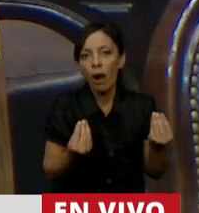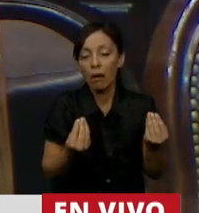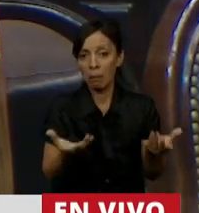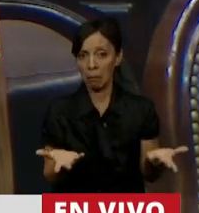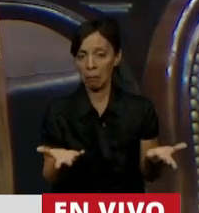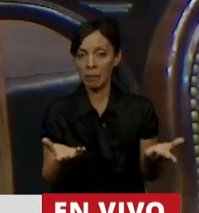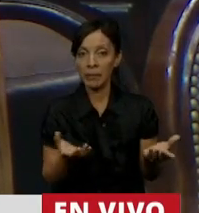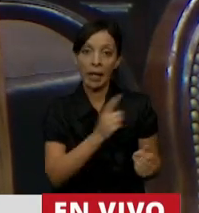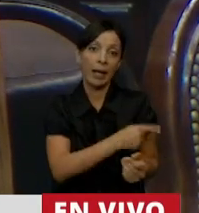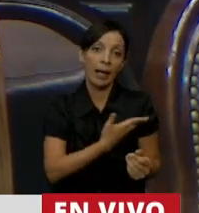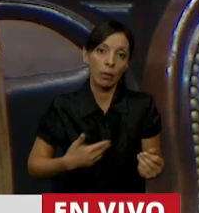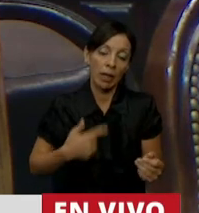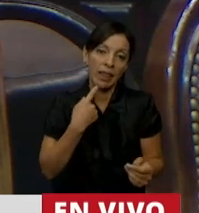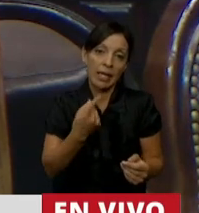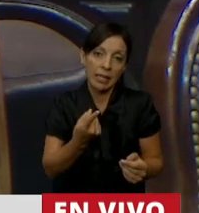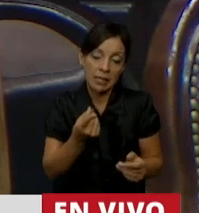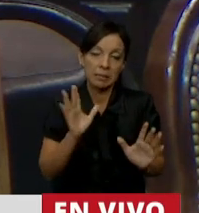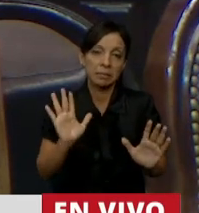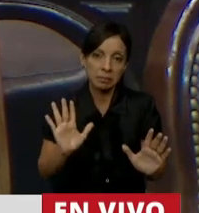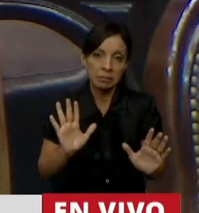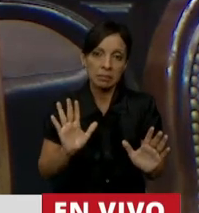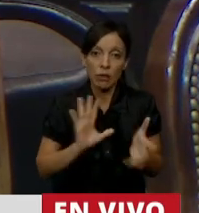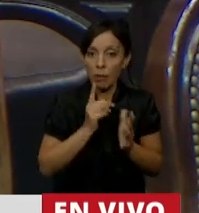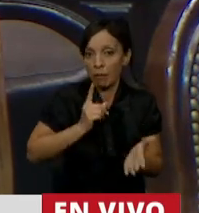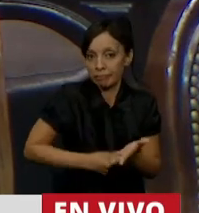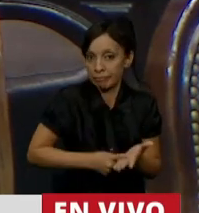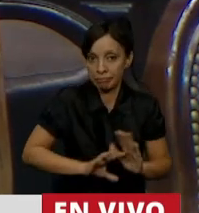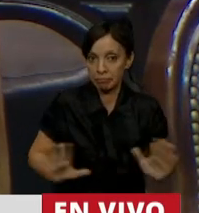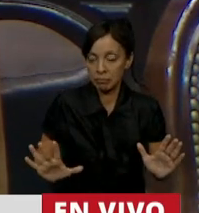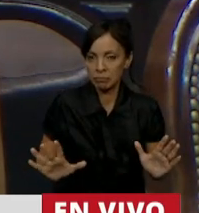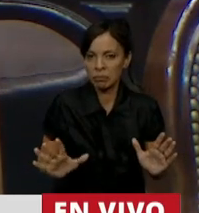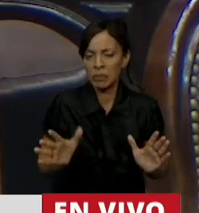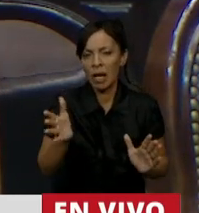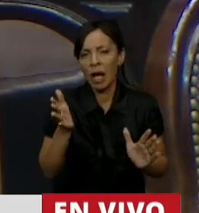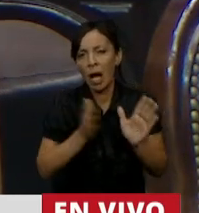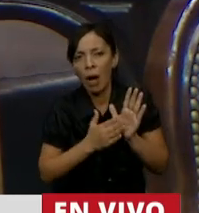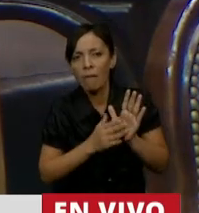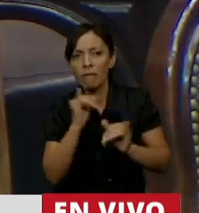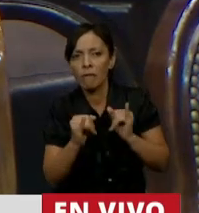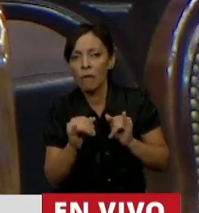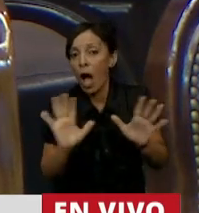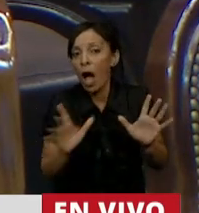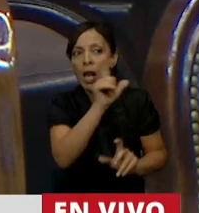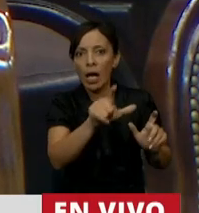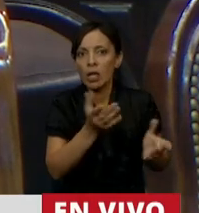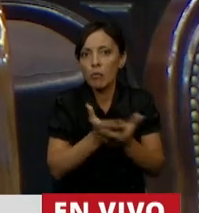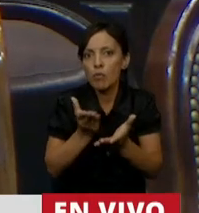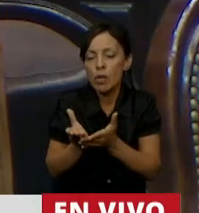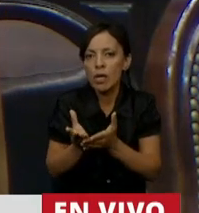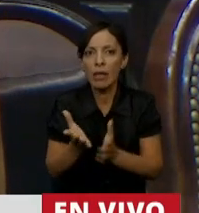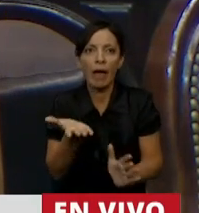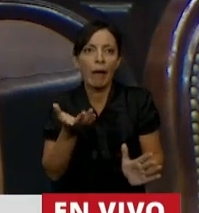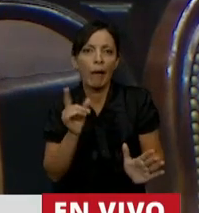argumentando el Ejecutivo discrecionalmente y arbitrariamente argumentos falaces, como que era el clamor popular, como es el deseo de